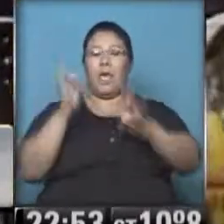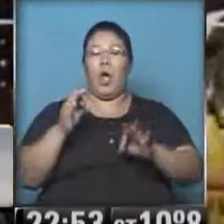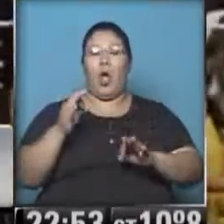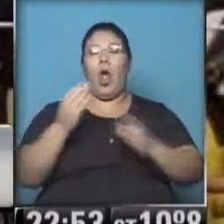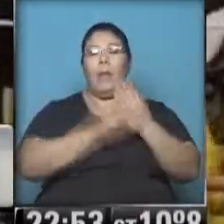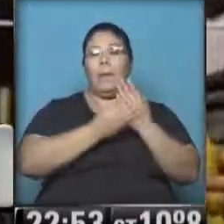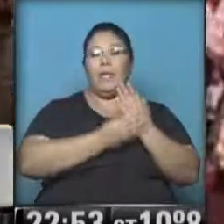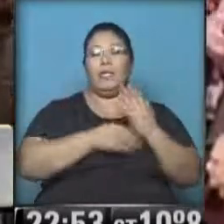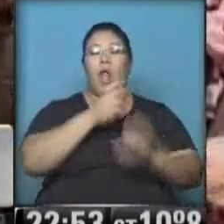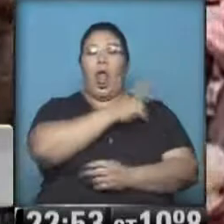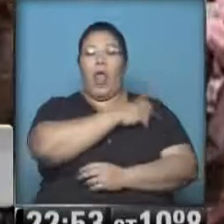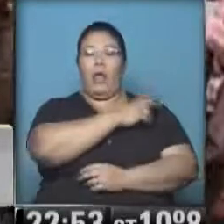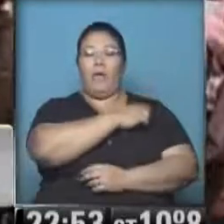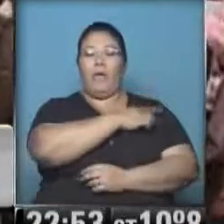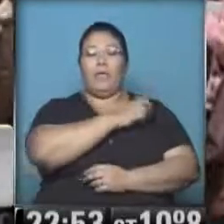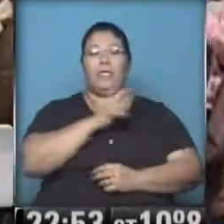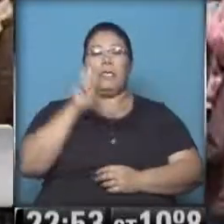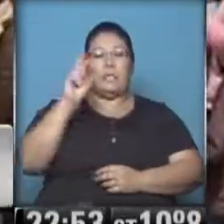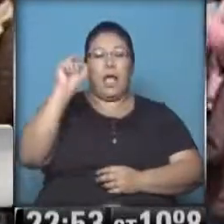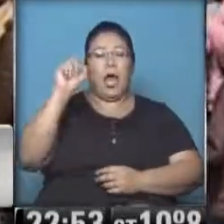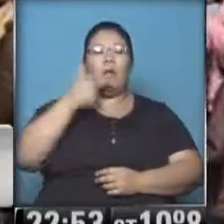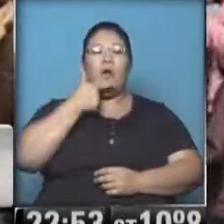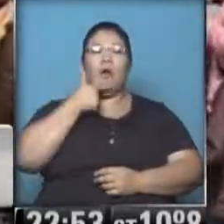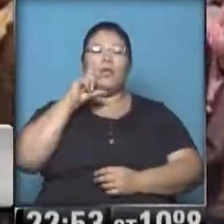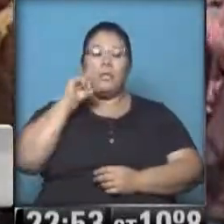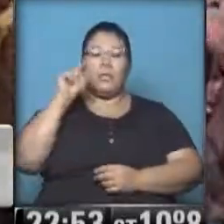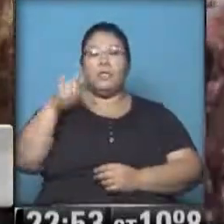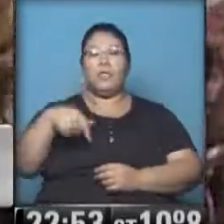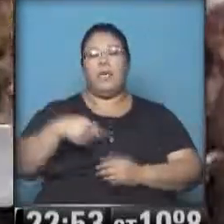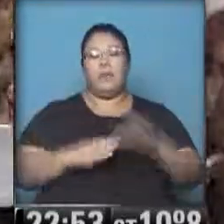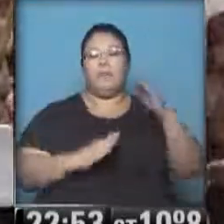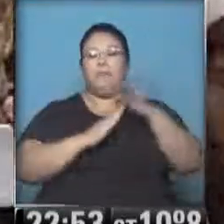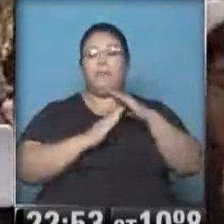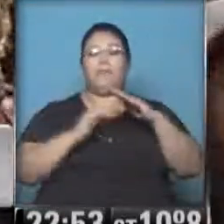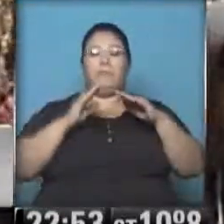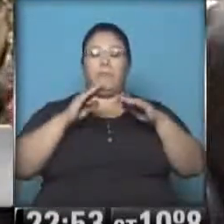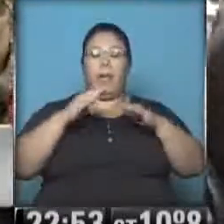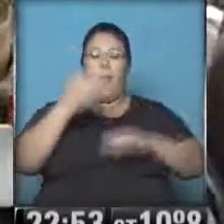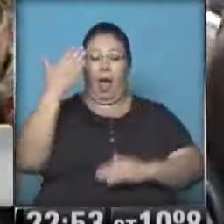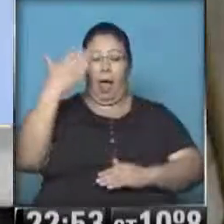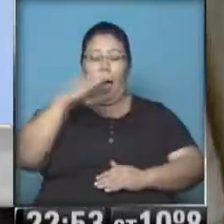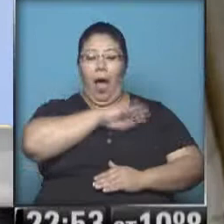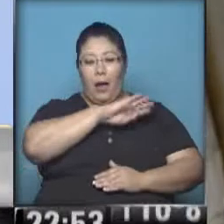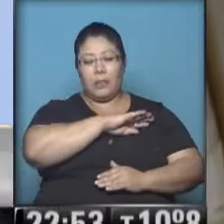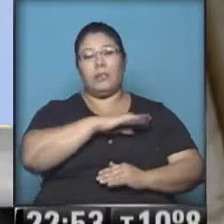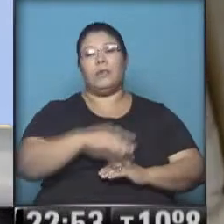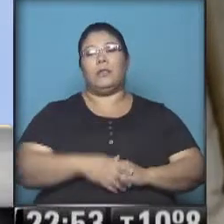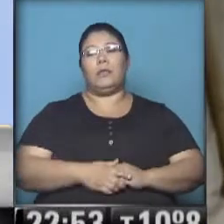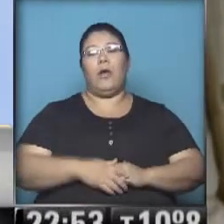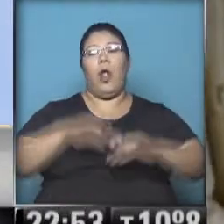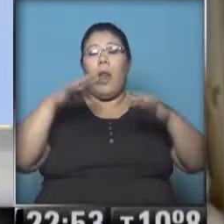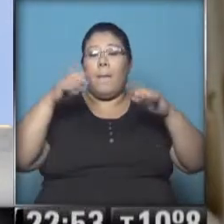Rossi, encabezó el acto por el regreso de la fragata Libertad después de 9 meses fuera del país. Una multitud presentó